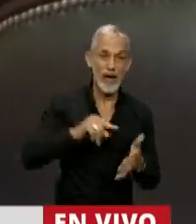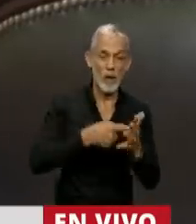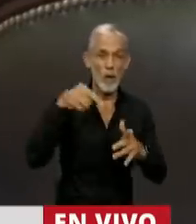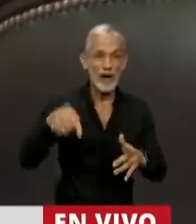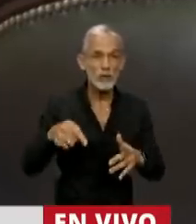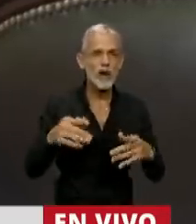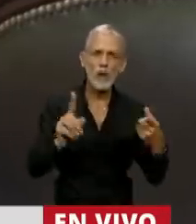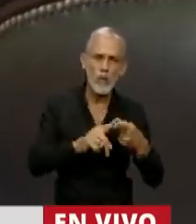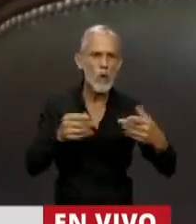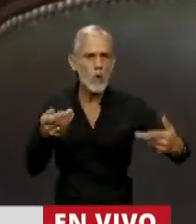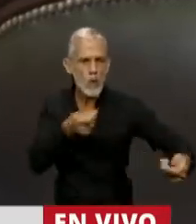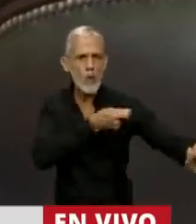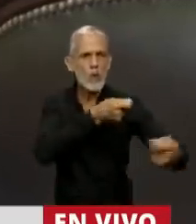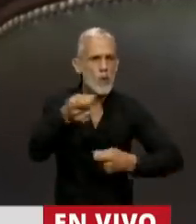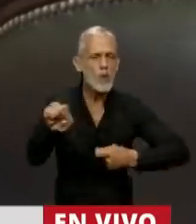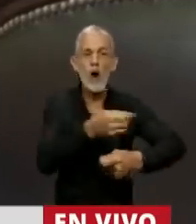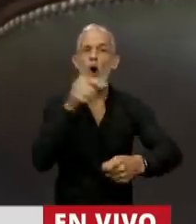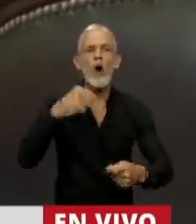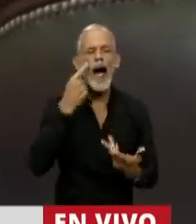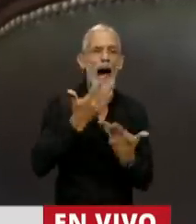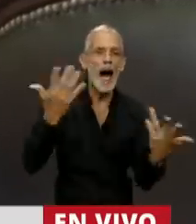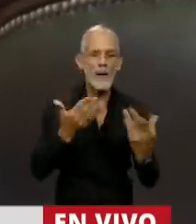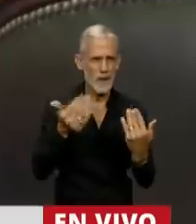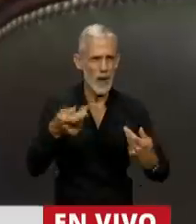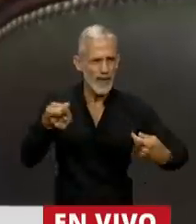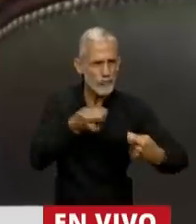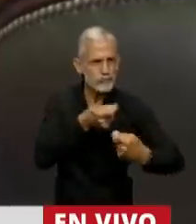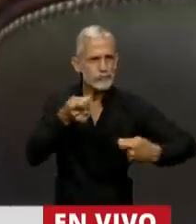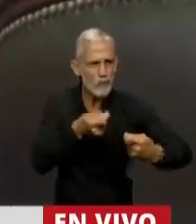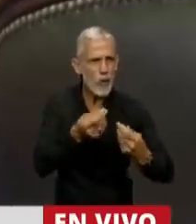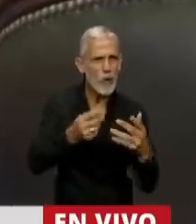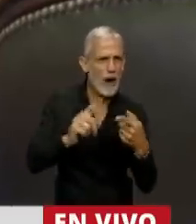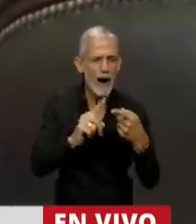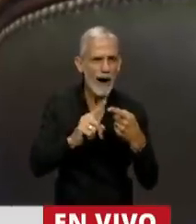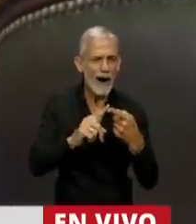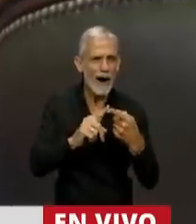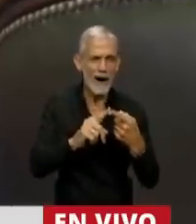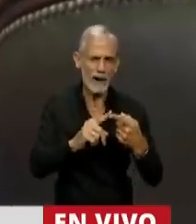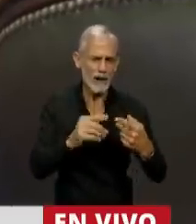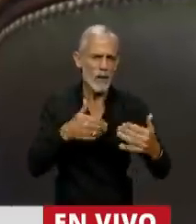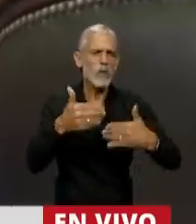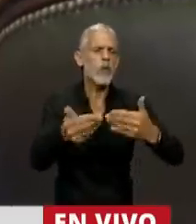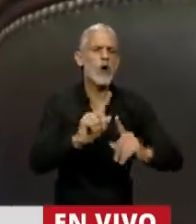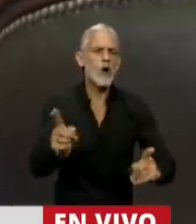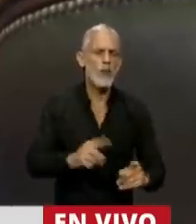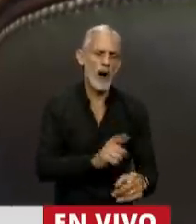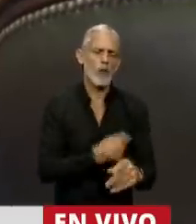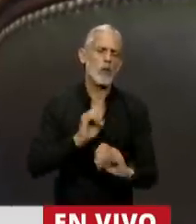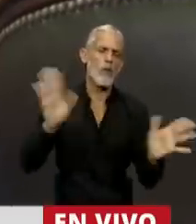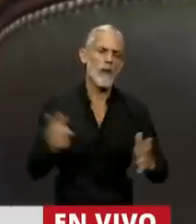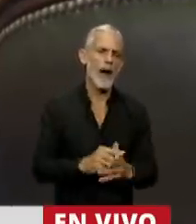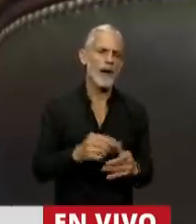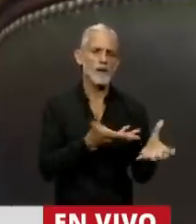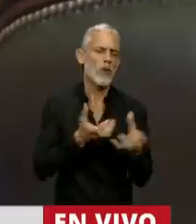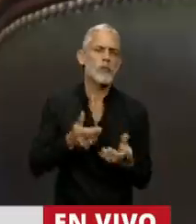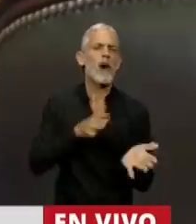Aires y que incluso hoy tratamos de ver si podíamos sostenerlas, nunca se pudieron llevar adelante porque se mal acostumbraron a llevarse